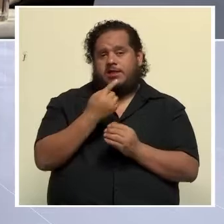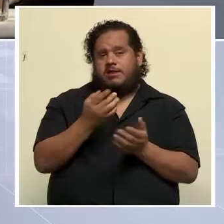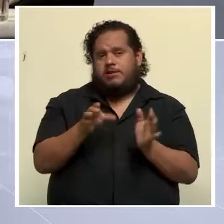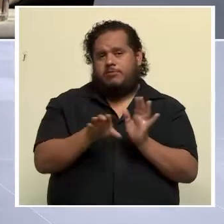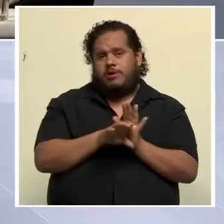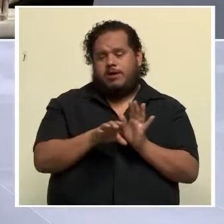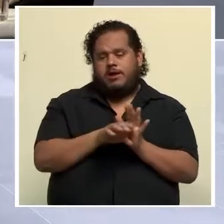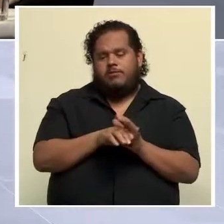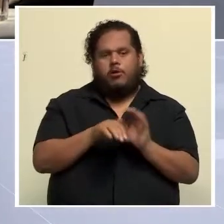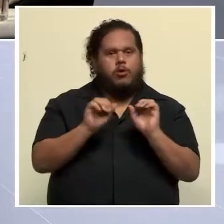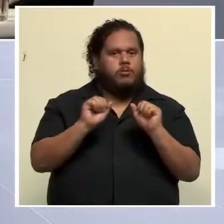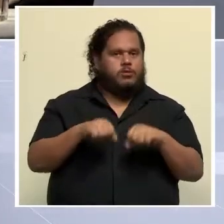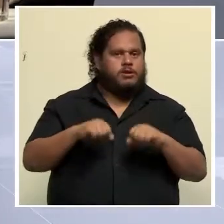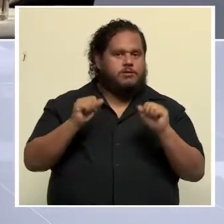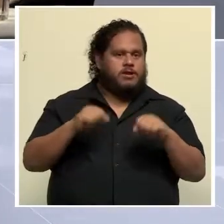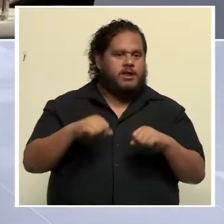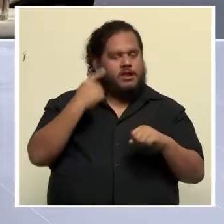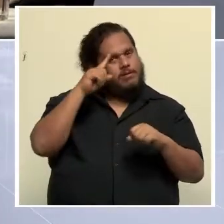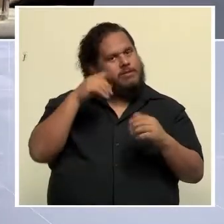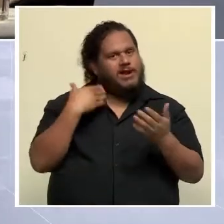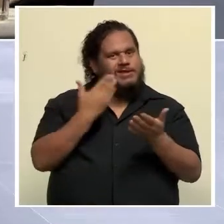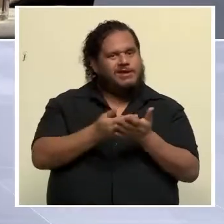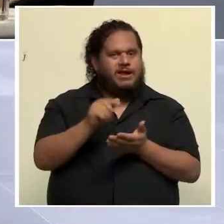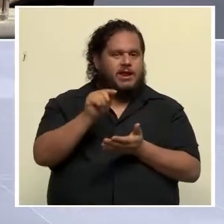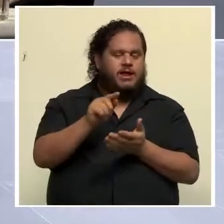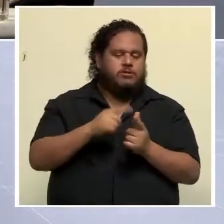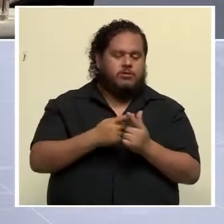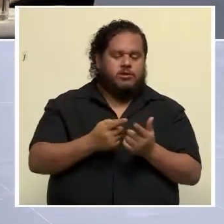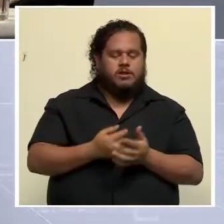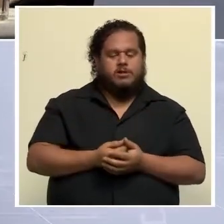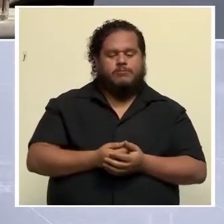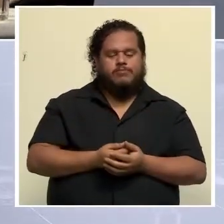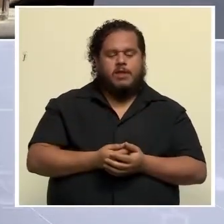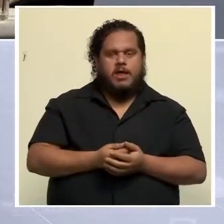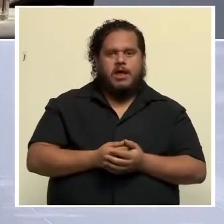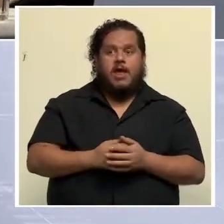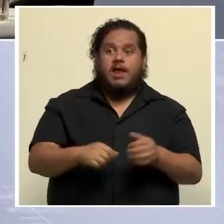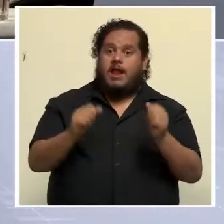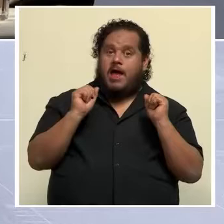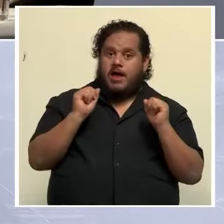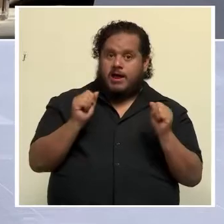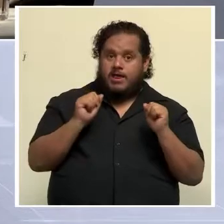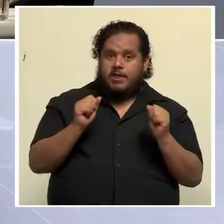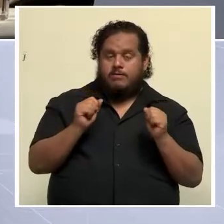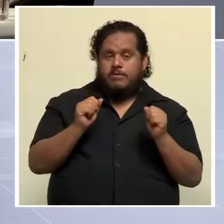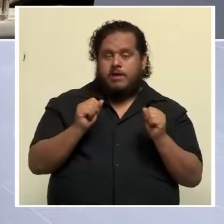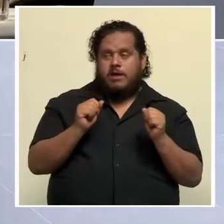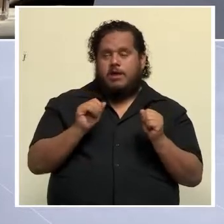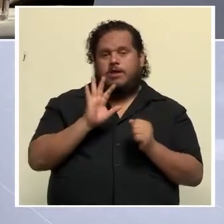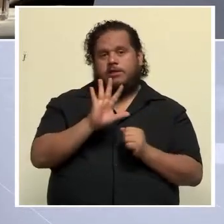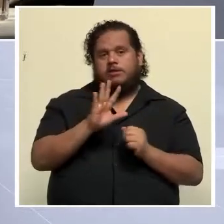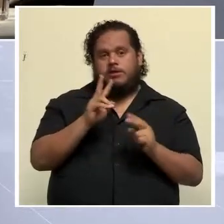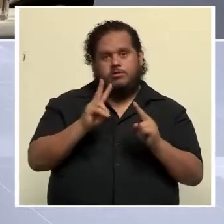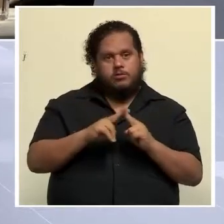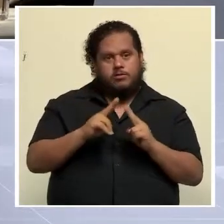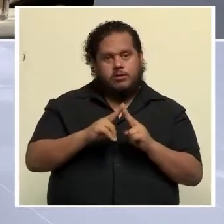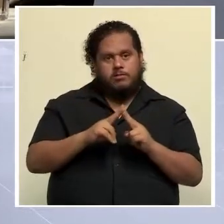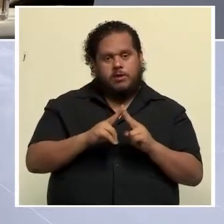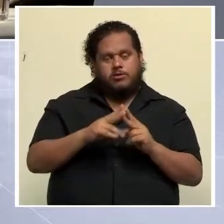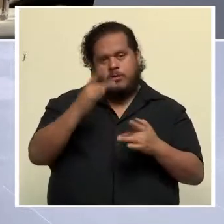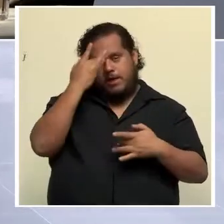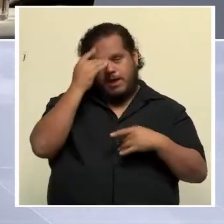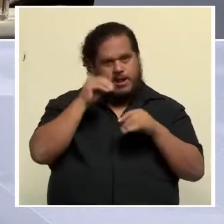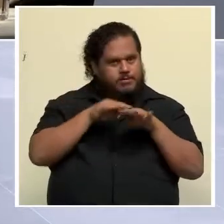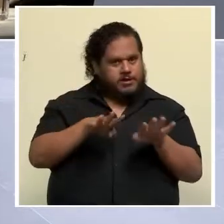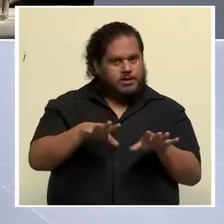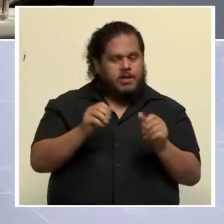digamos, posibilidades para llegar a ello. Entonces, desde la academia y desde tu conocimiento en la pandemia